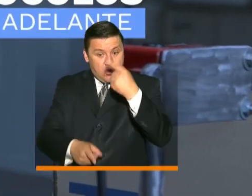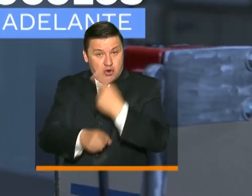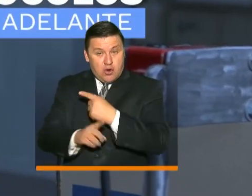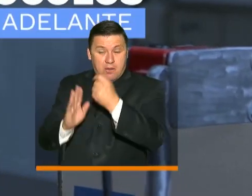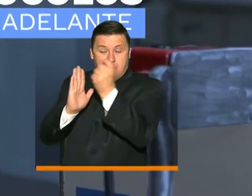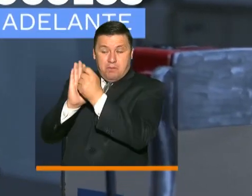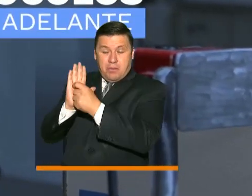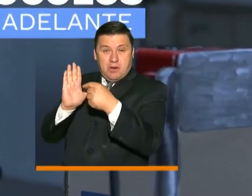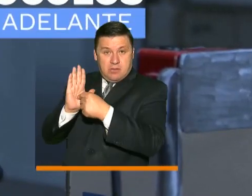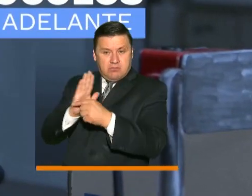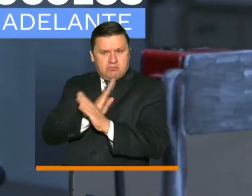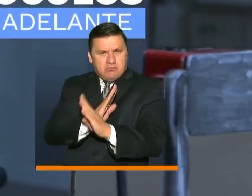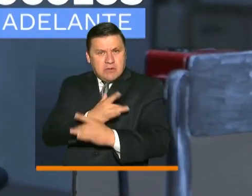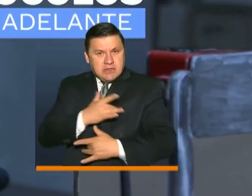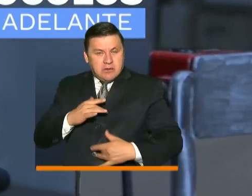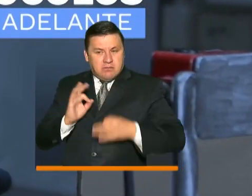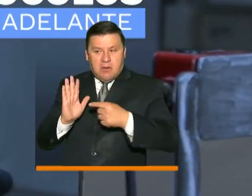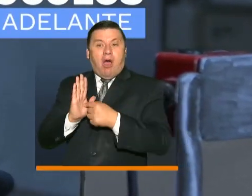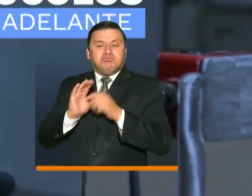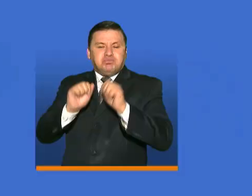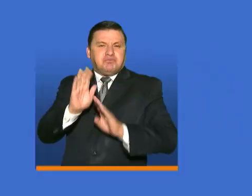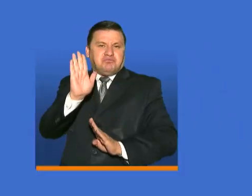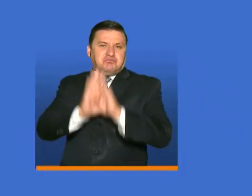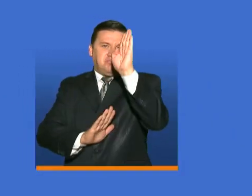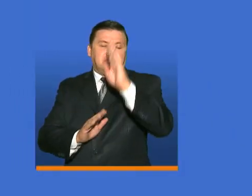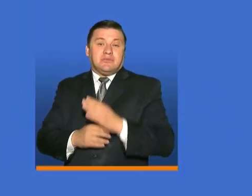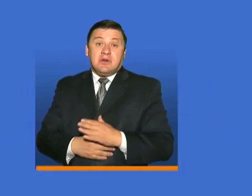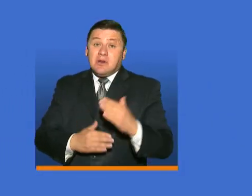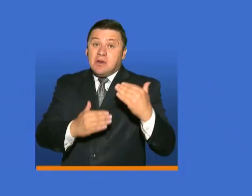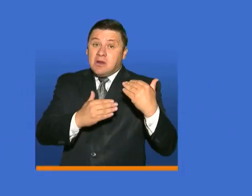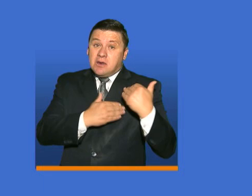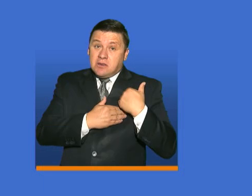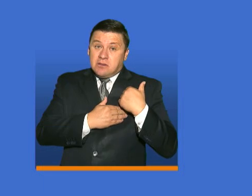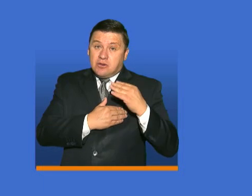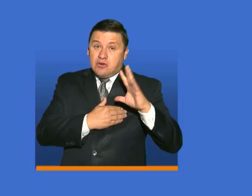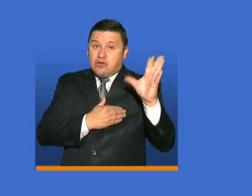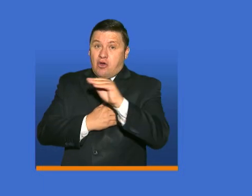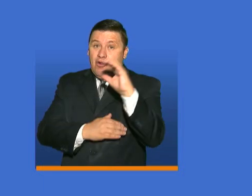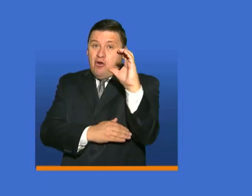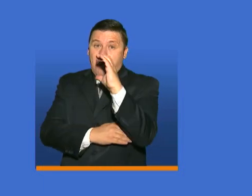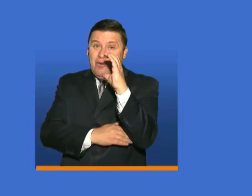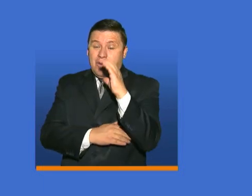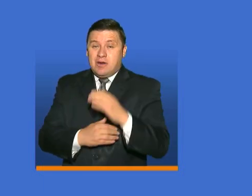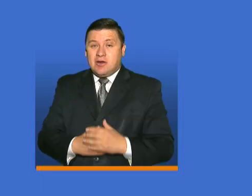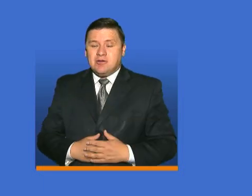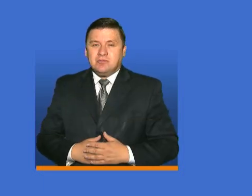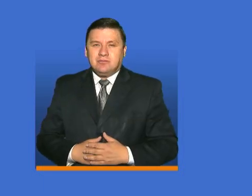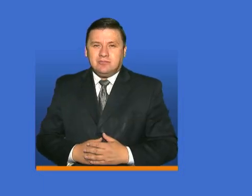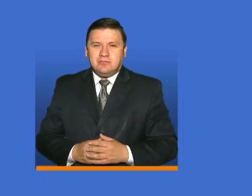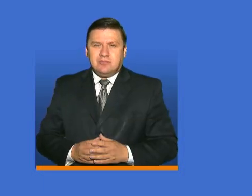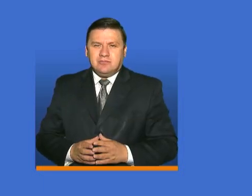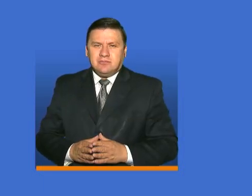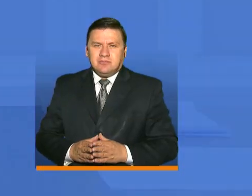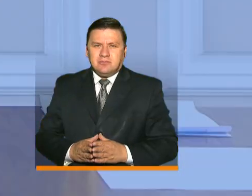correctamente los protocolos de bioseguridad, saldremos adelante. Mi responsabilidad es Colombia.